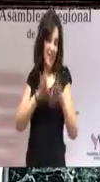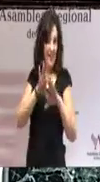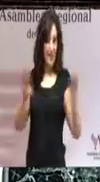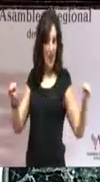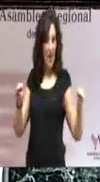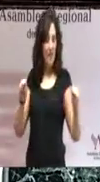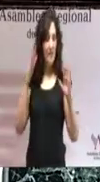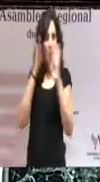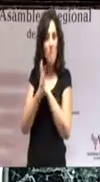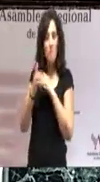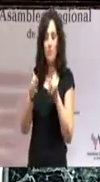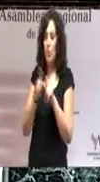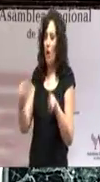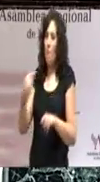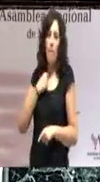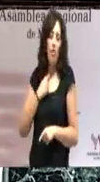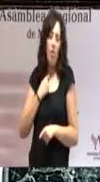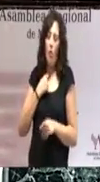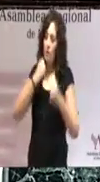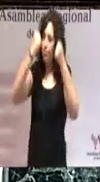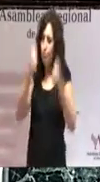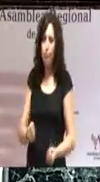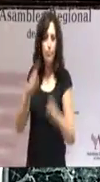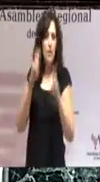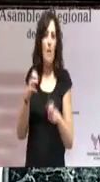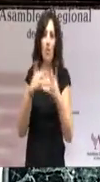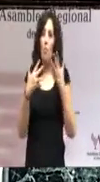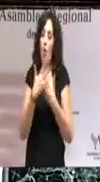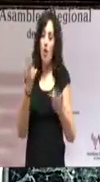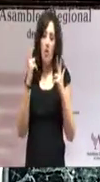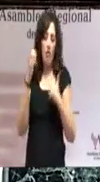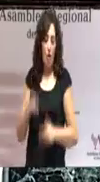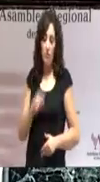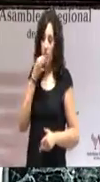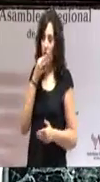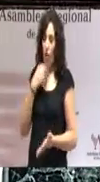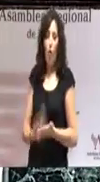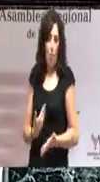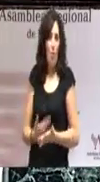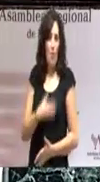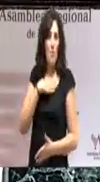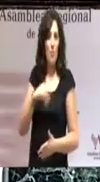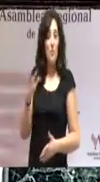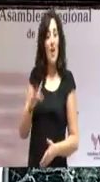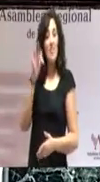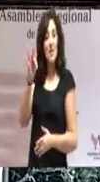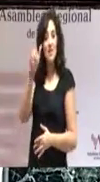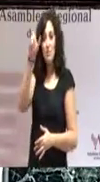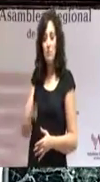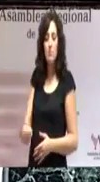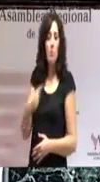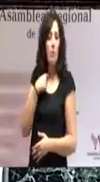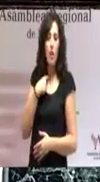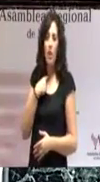no solo es una pérdida irreparable para la democracia regional, que esta tarde lo hemos podido comprobar, sino que además es una pérdida